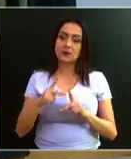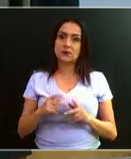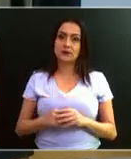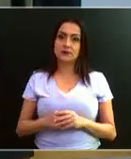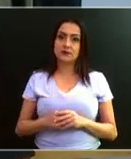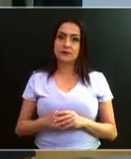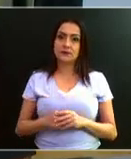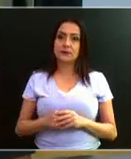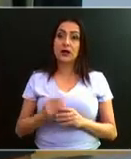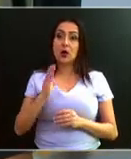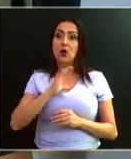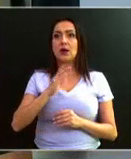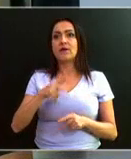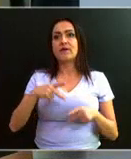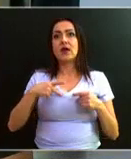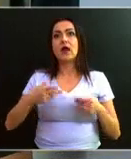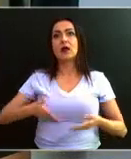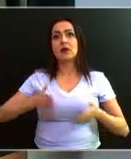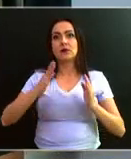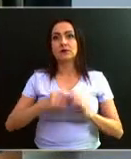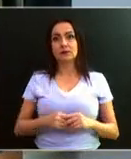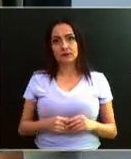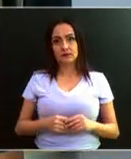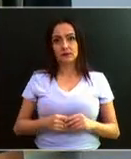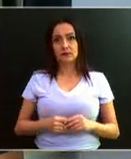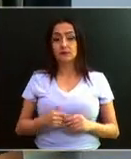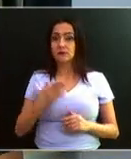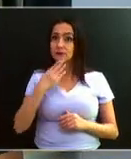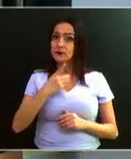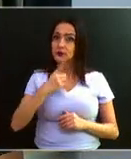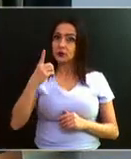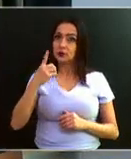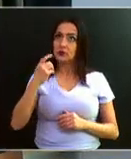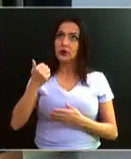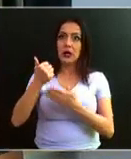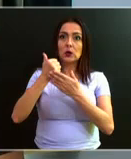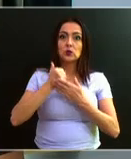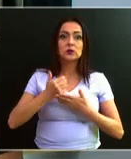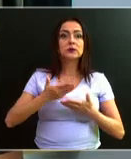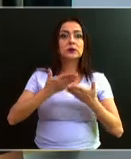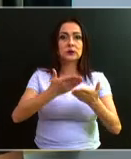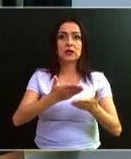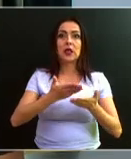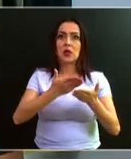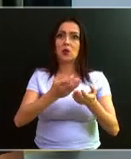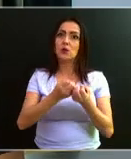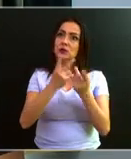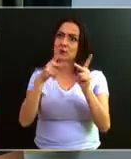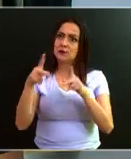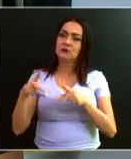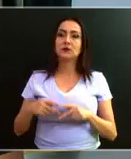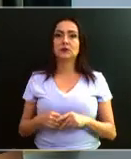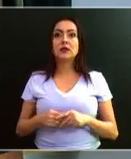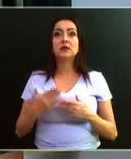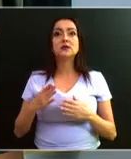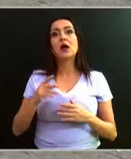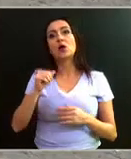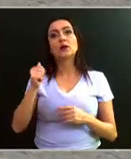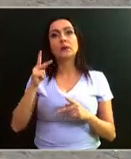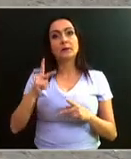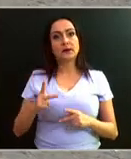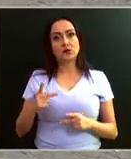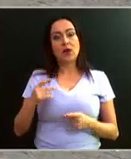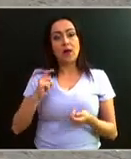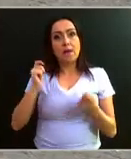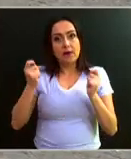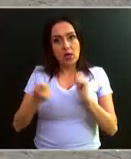que estaba en condiciones de calle y gracias a Dios por la ayuda que se le dio y le dieron muchas personas, ya él es otra persona el día de